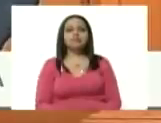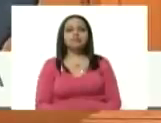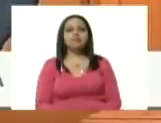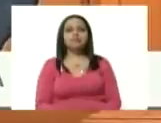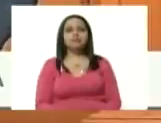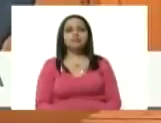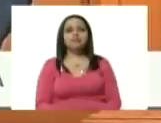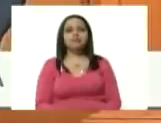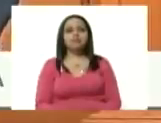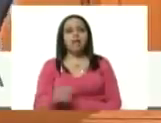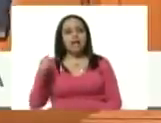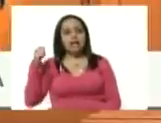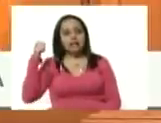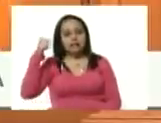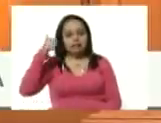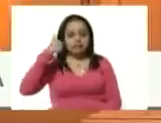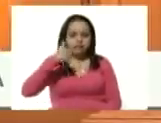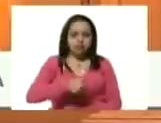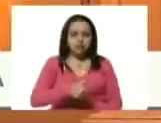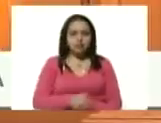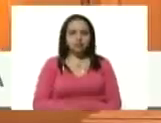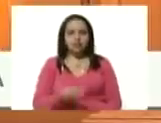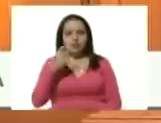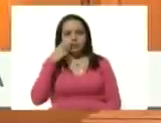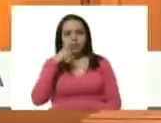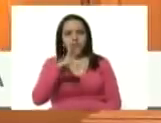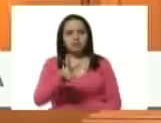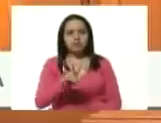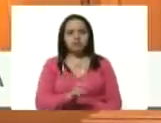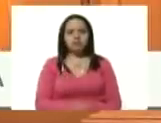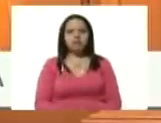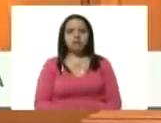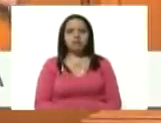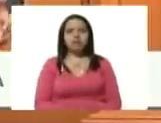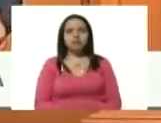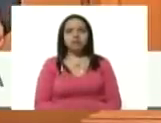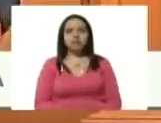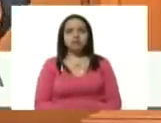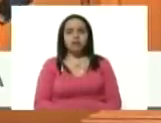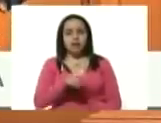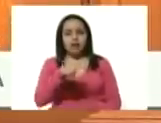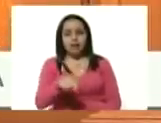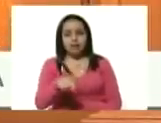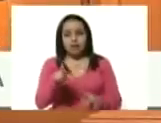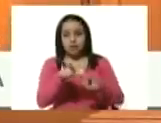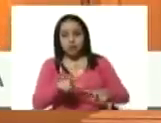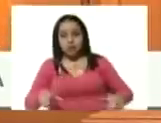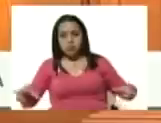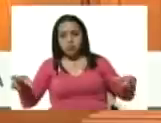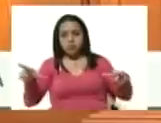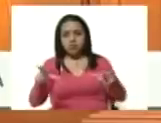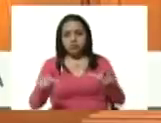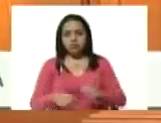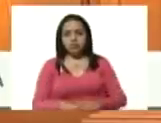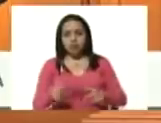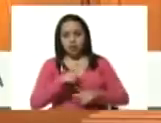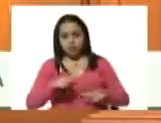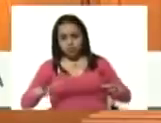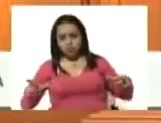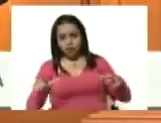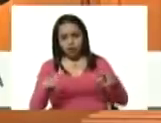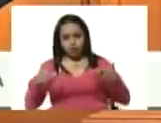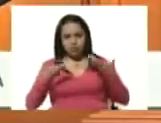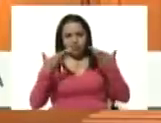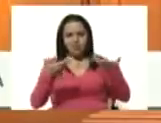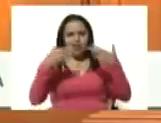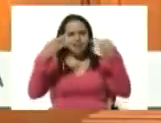Tiempo pasa, ¿verdad? He visto en este Salón Ayacucho, que es el Salón del Premio Nacional de Periodismo,